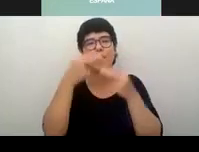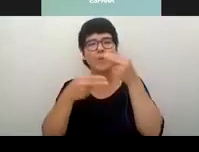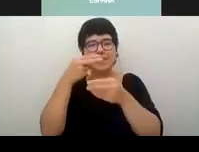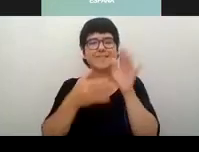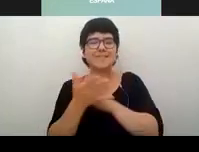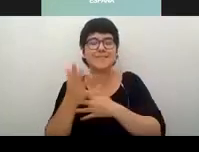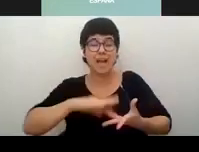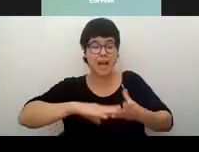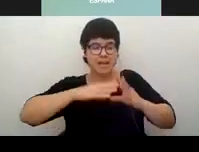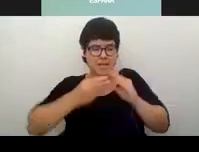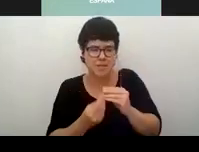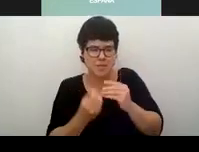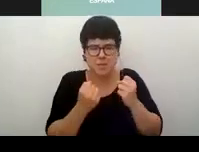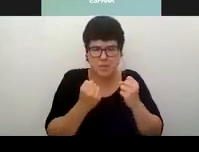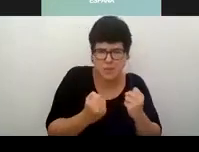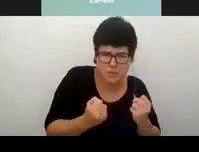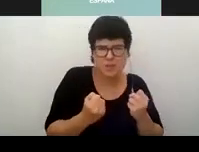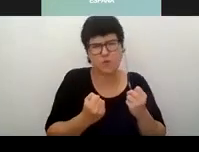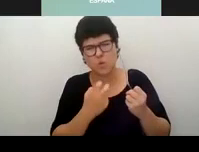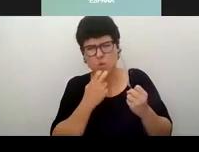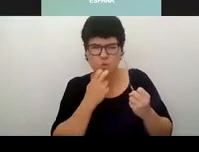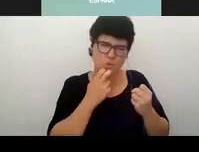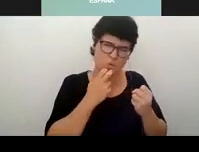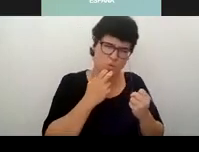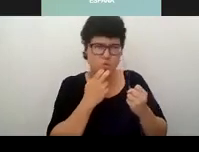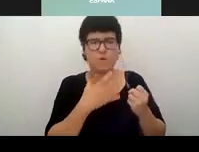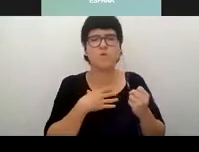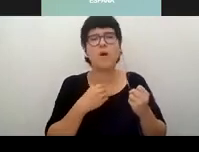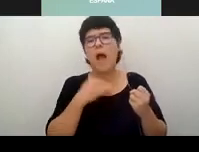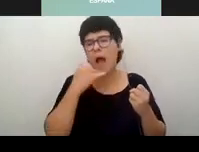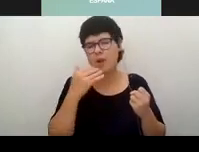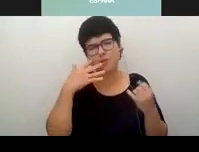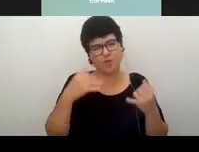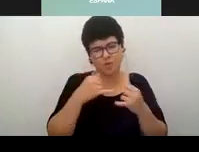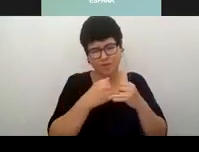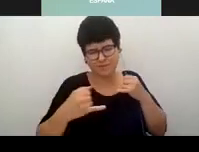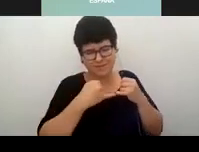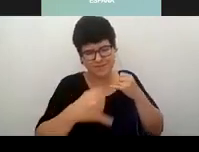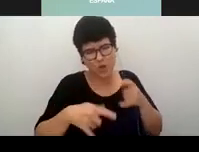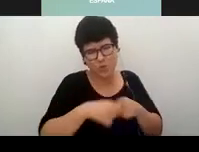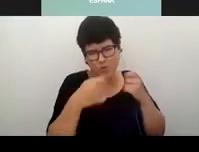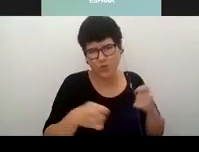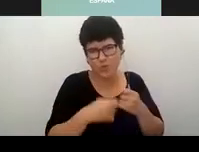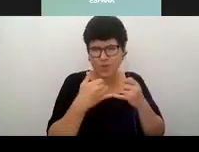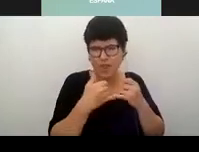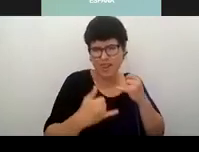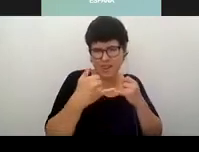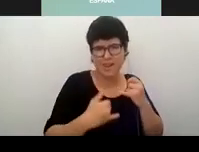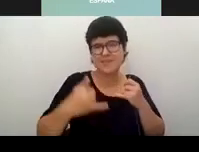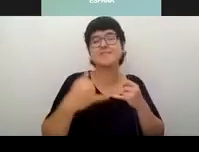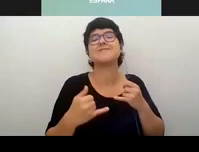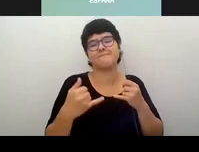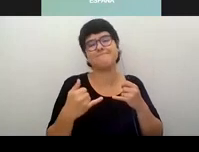deteriorado, agarrotado, habrá rotura de fibras casi seguro, y entonces hemos de reponer